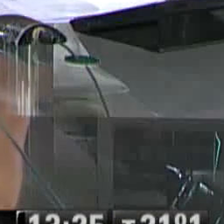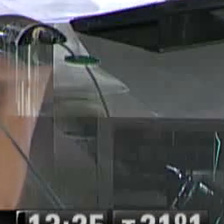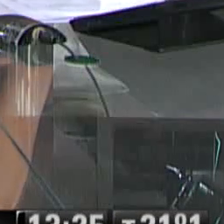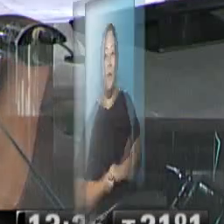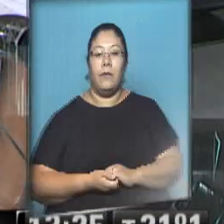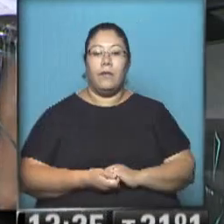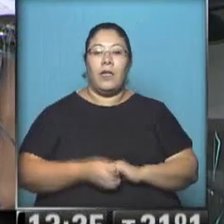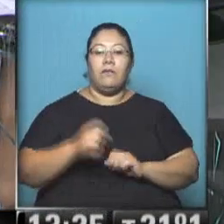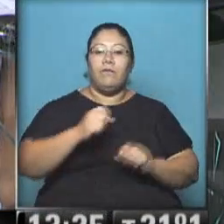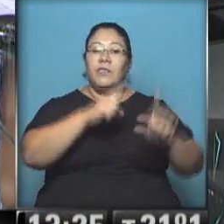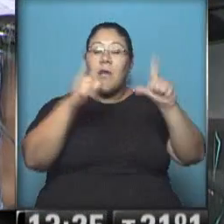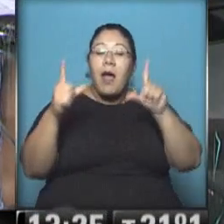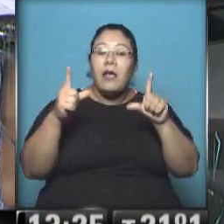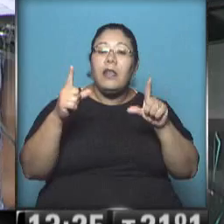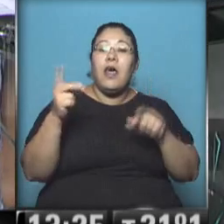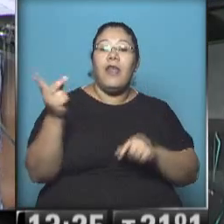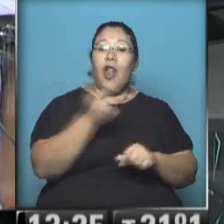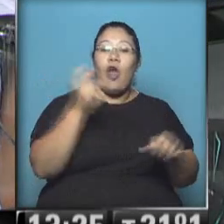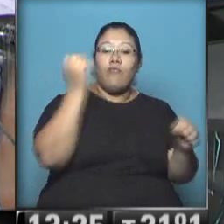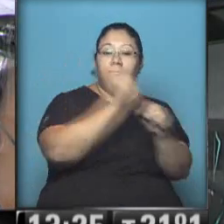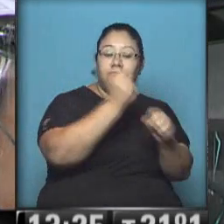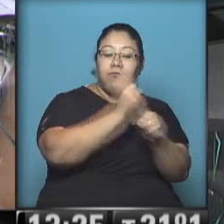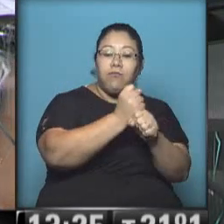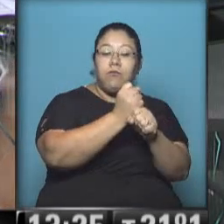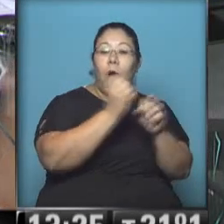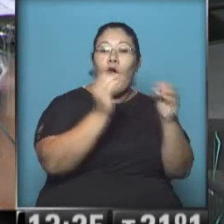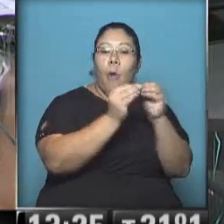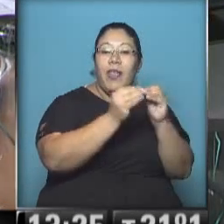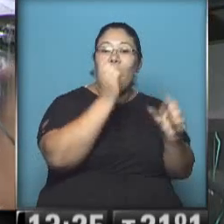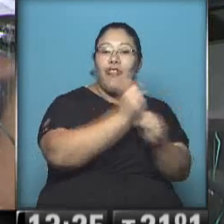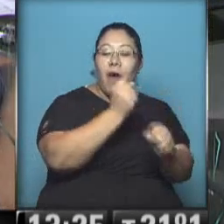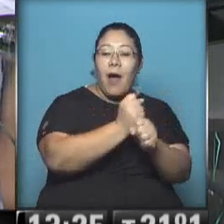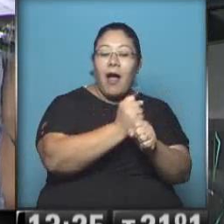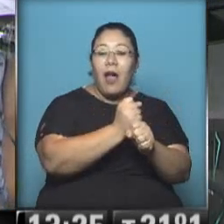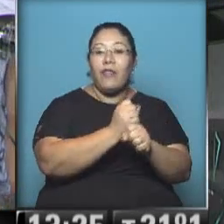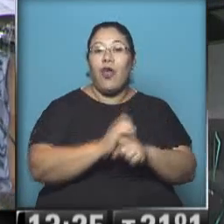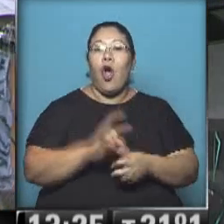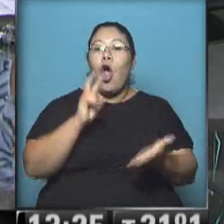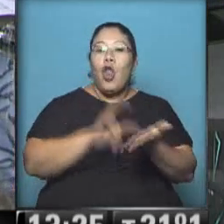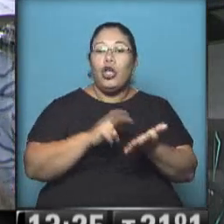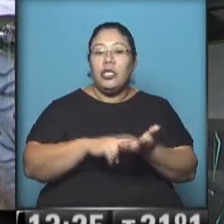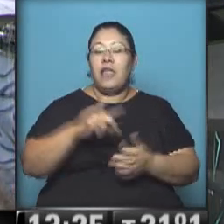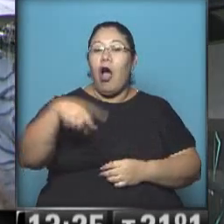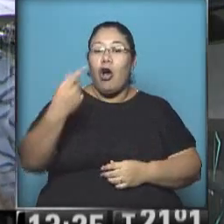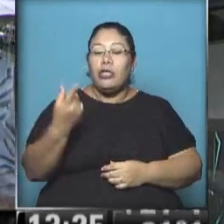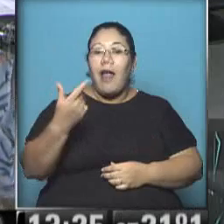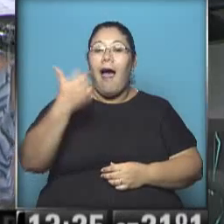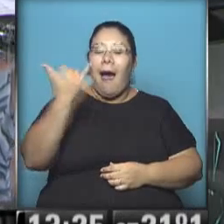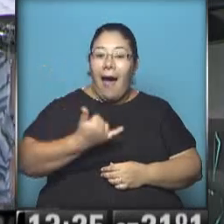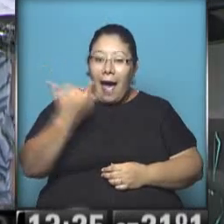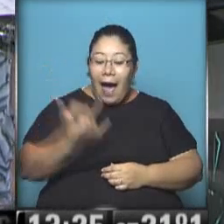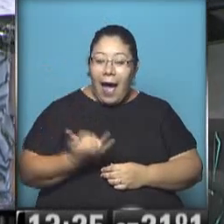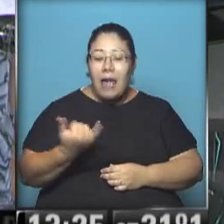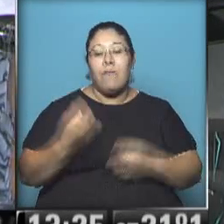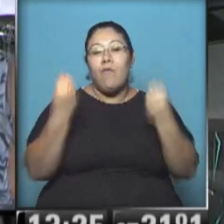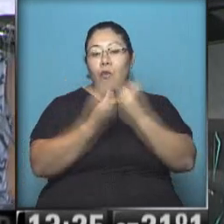Las imágenes de los dos móviles en vivo, los dos puntos en este momento de atención. No es que no haya otras noticias en la República Argentina en la jornada de hoy. Hay